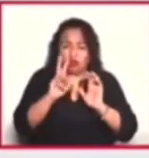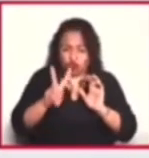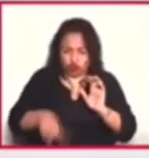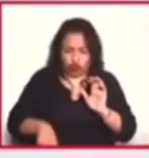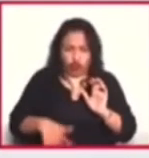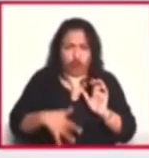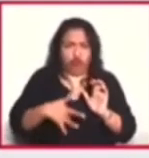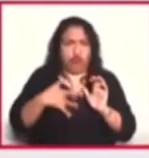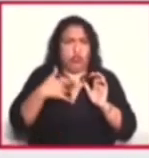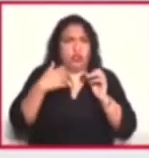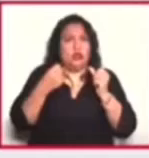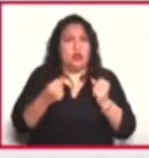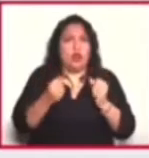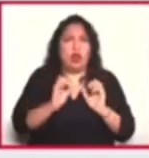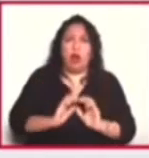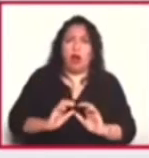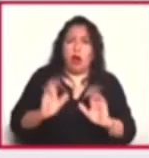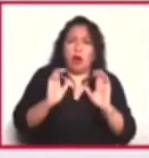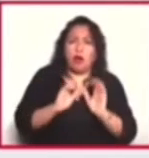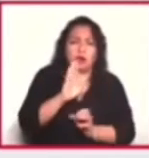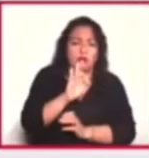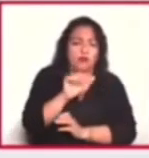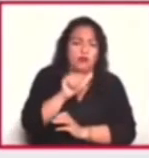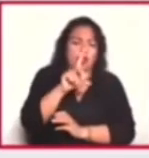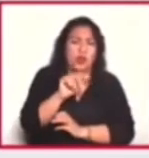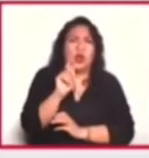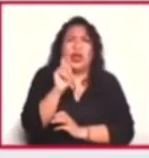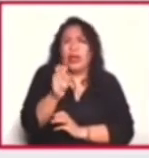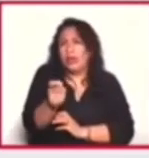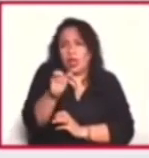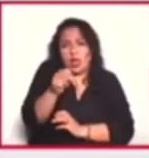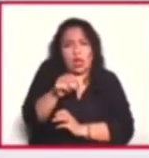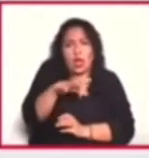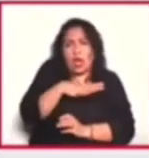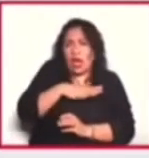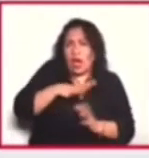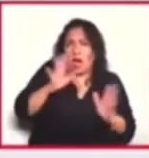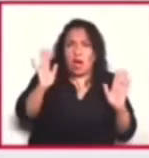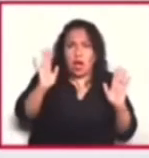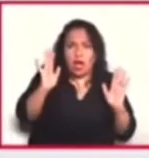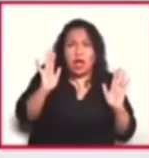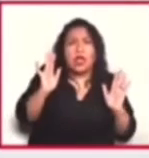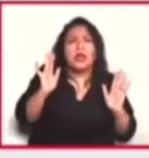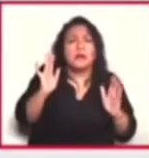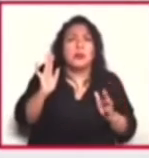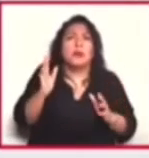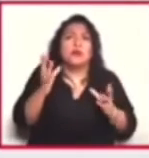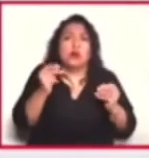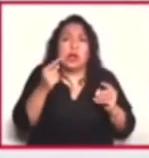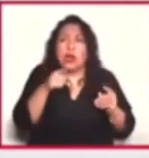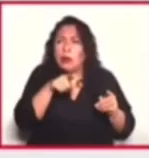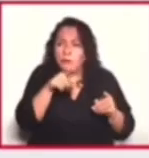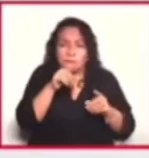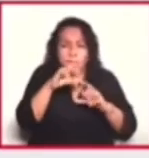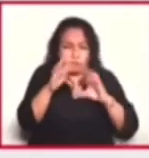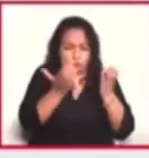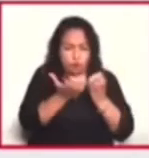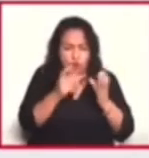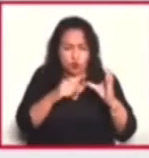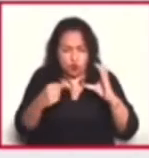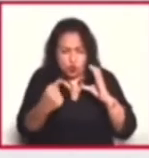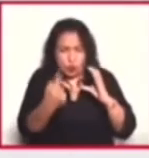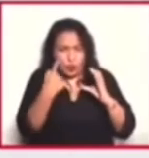Y lo fado es una cosa que está ahí, que ya fuera a muchos lados del mundo. Yo